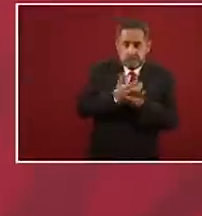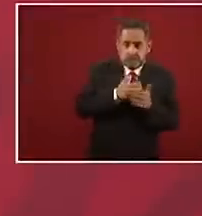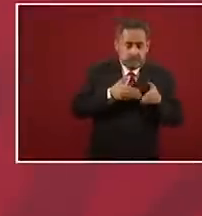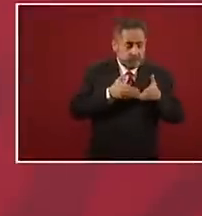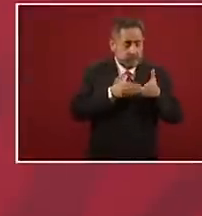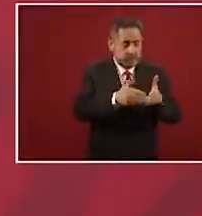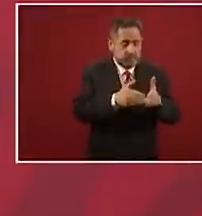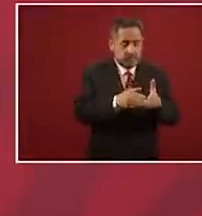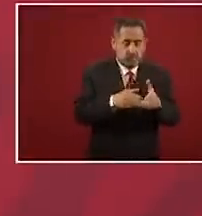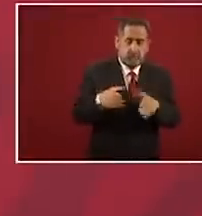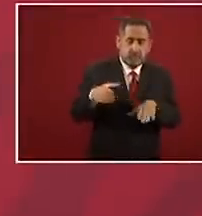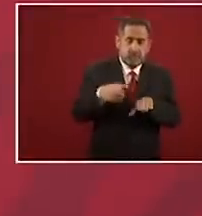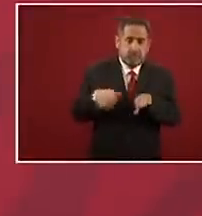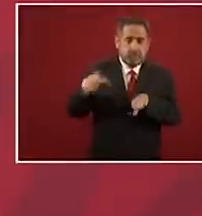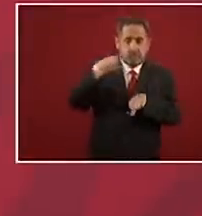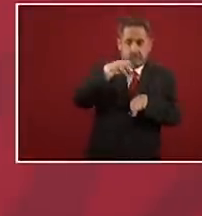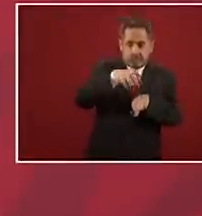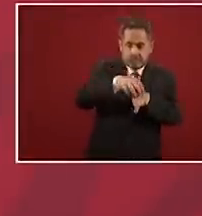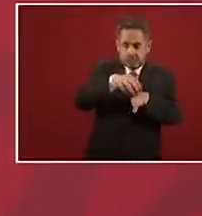puerto